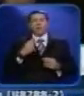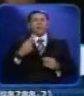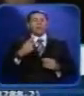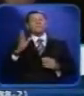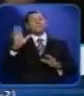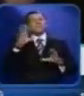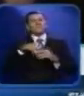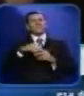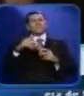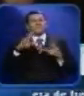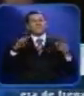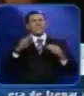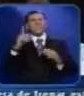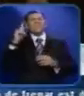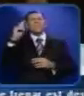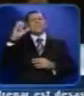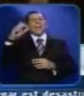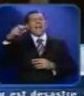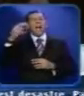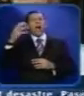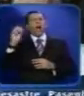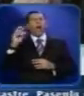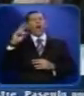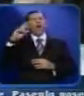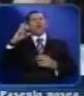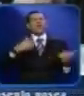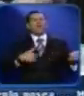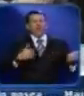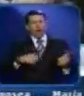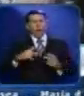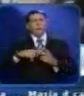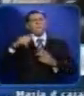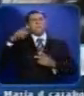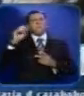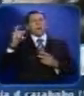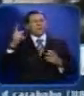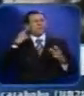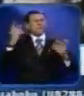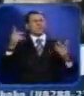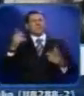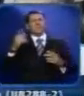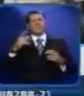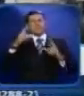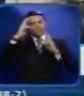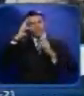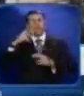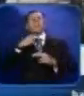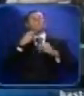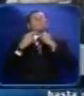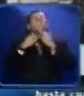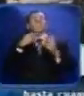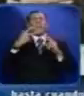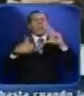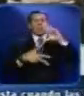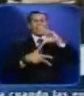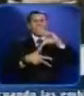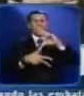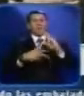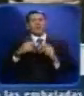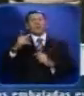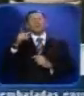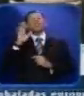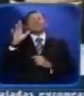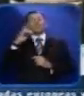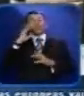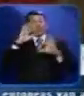Incursionó en géneros como el tango, el rock y el pop. Su calidad la hizo merecedora del apelativo La Voz de Latinoamérica. Sin duda alguna,